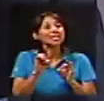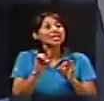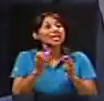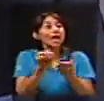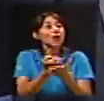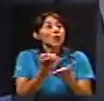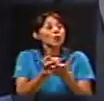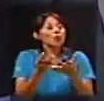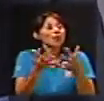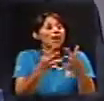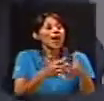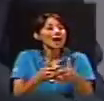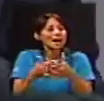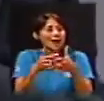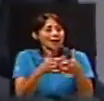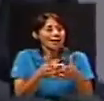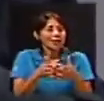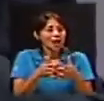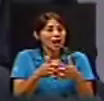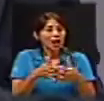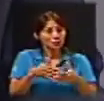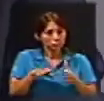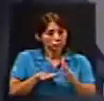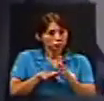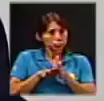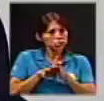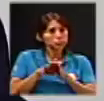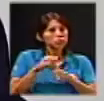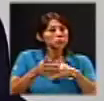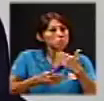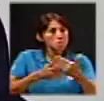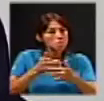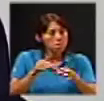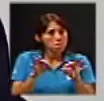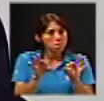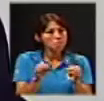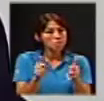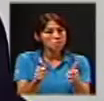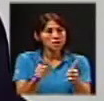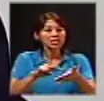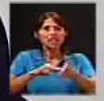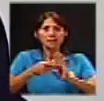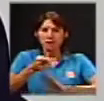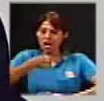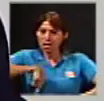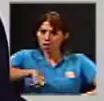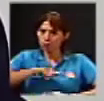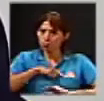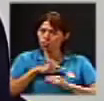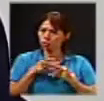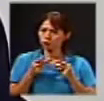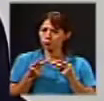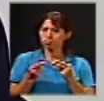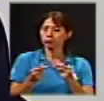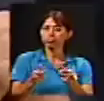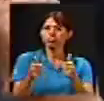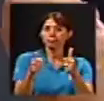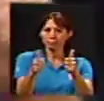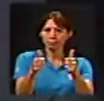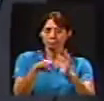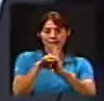Unidos, camina bonito, nosotros vamos montados.